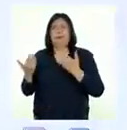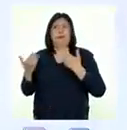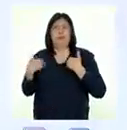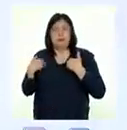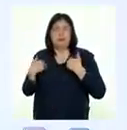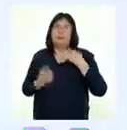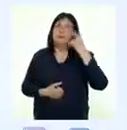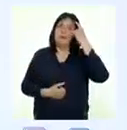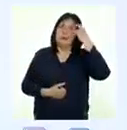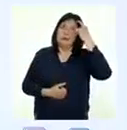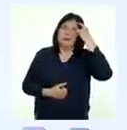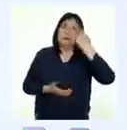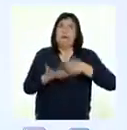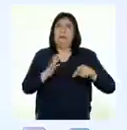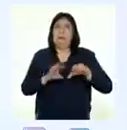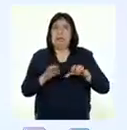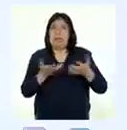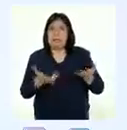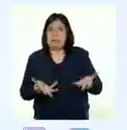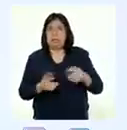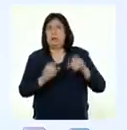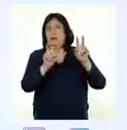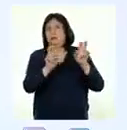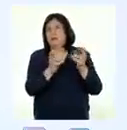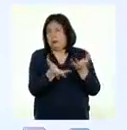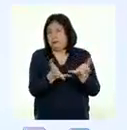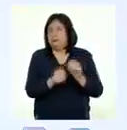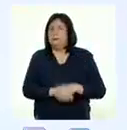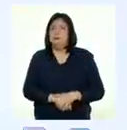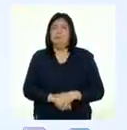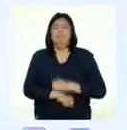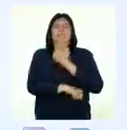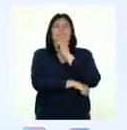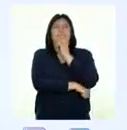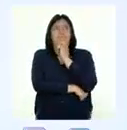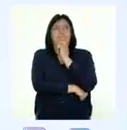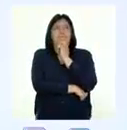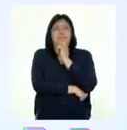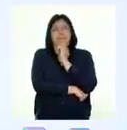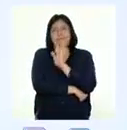postura, es decir, pensar y actuar sobre un asunto.